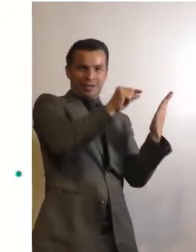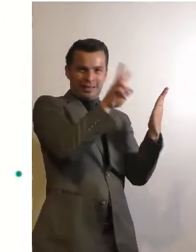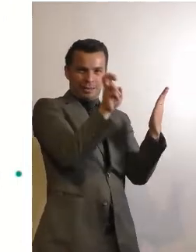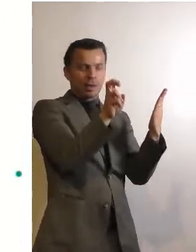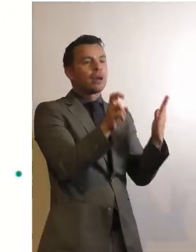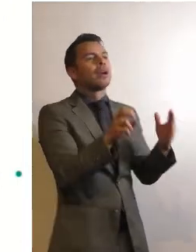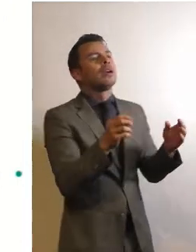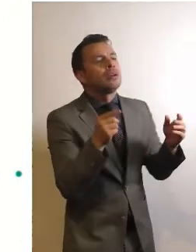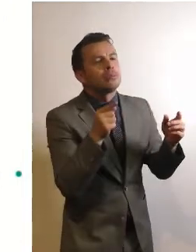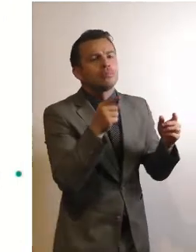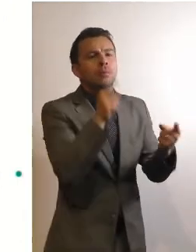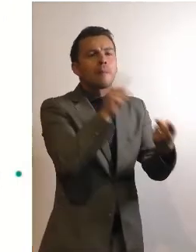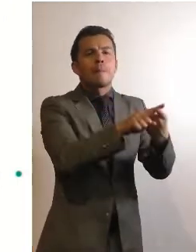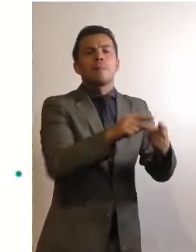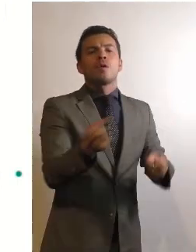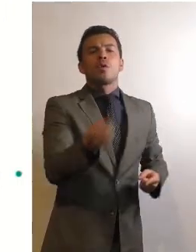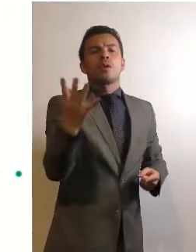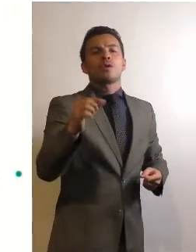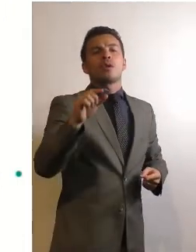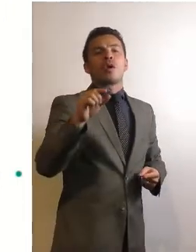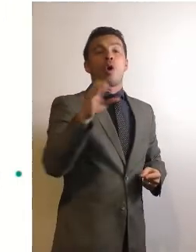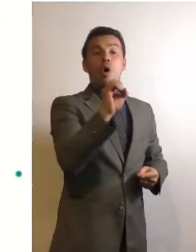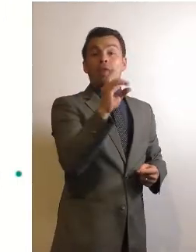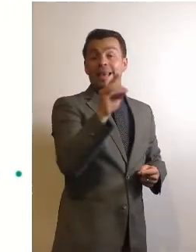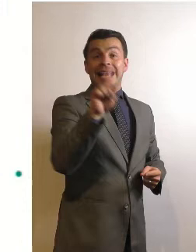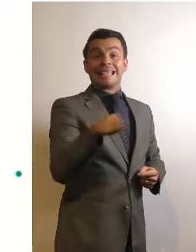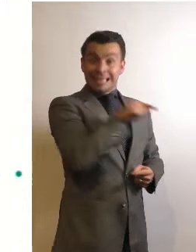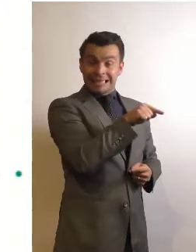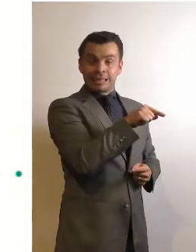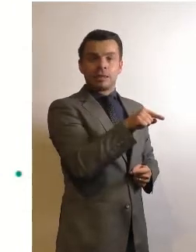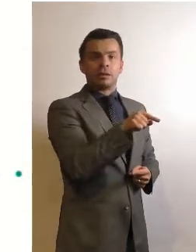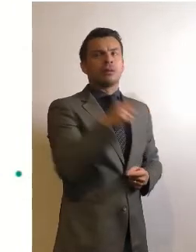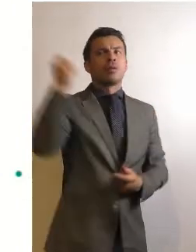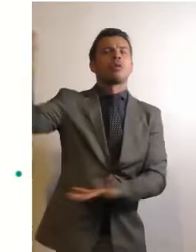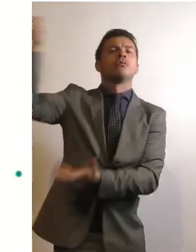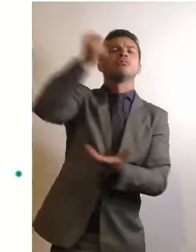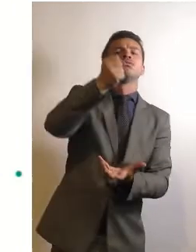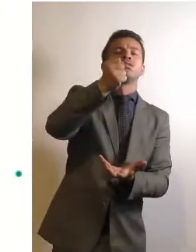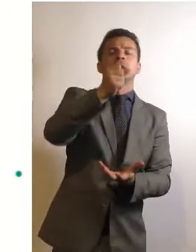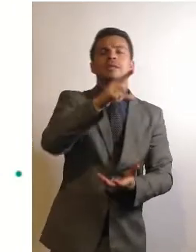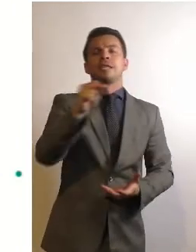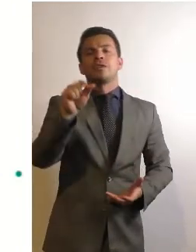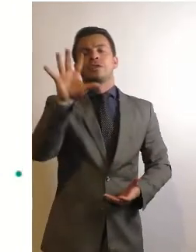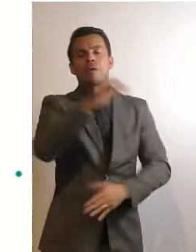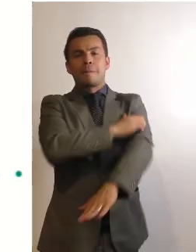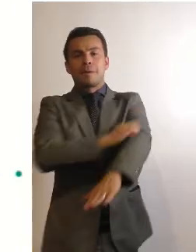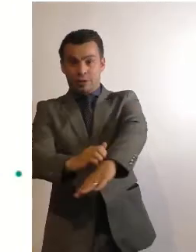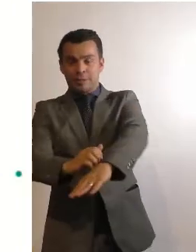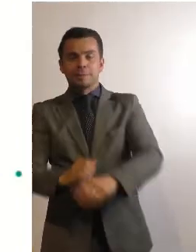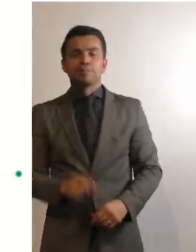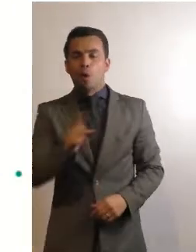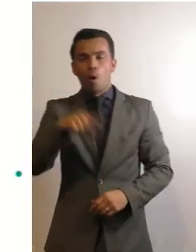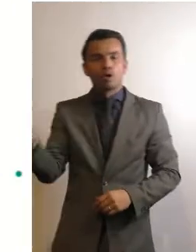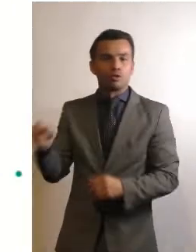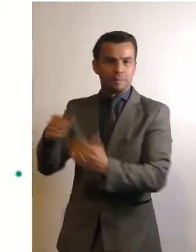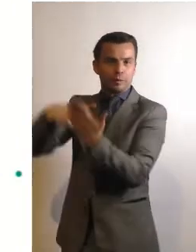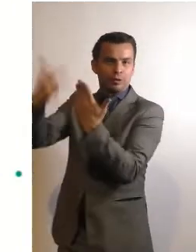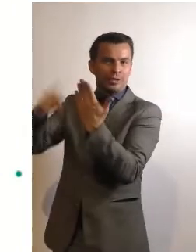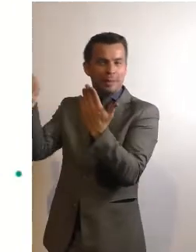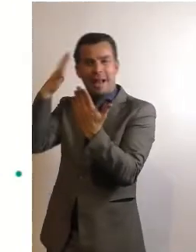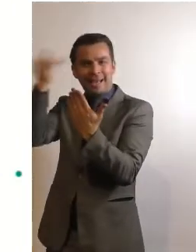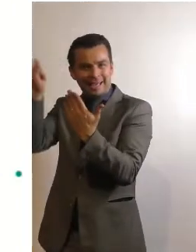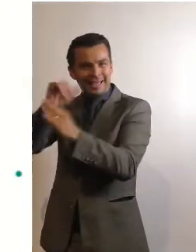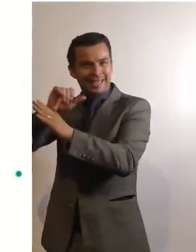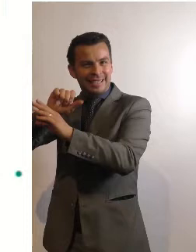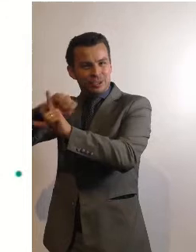50 aliados estratégicos con ingresos de 27 millones de pesos. La Academia Social Digital,